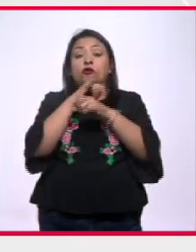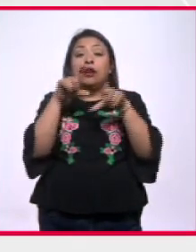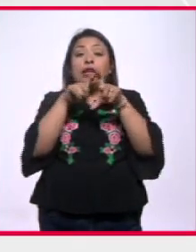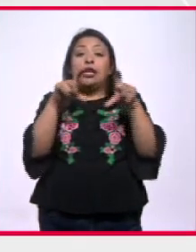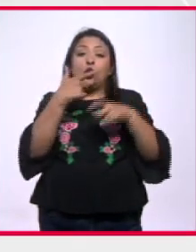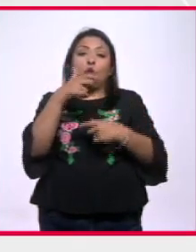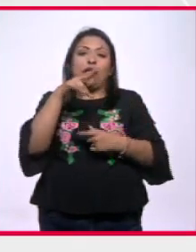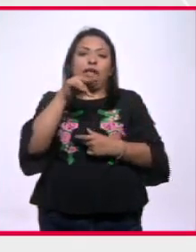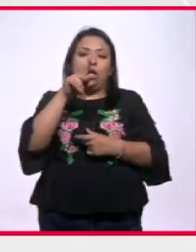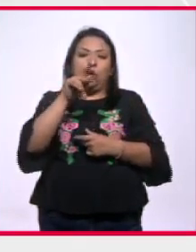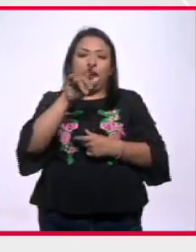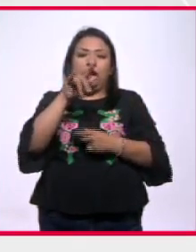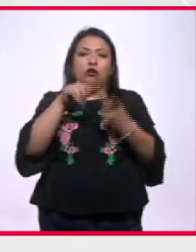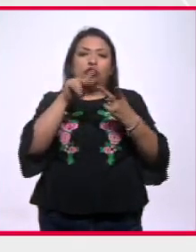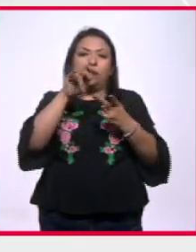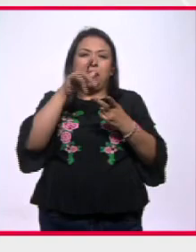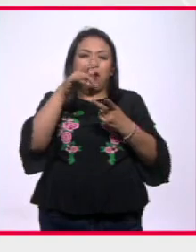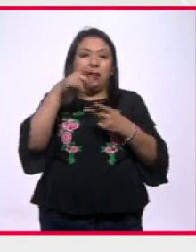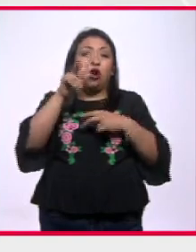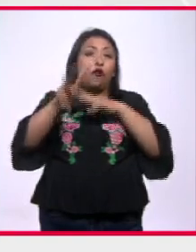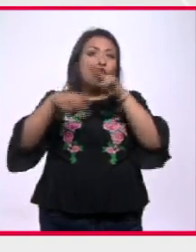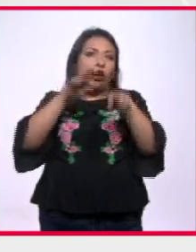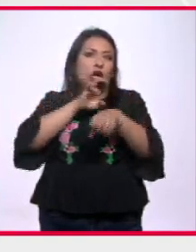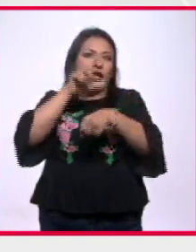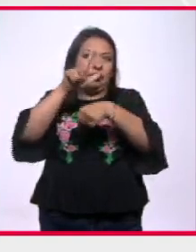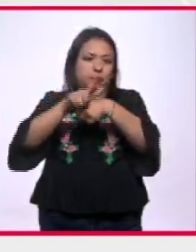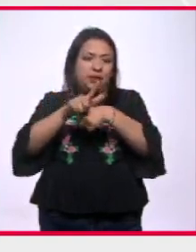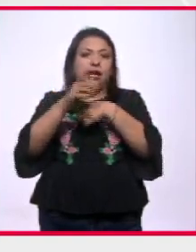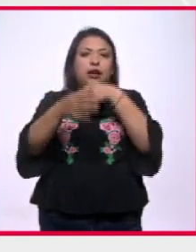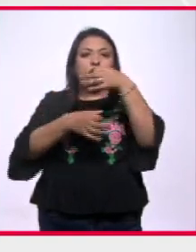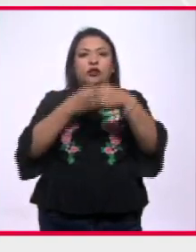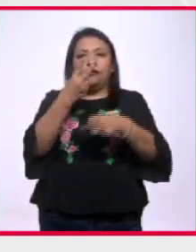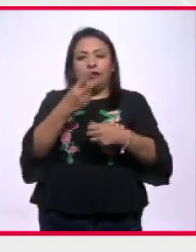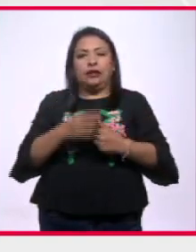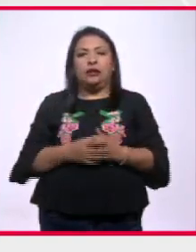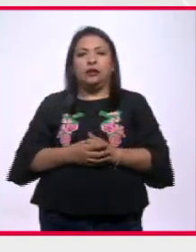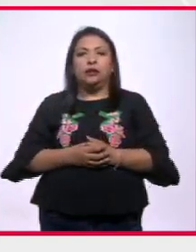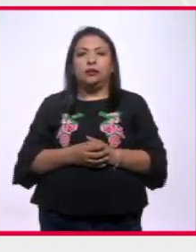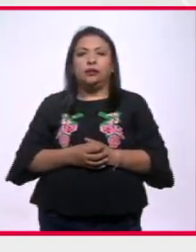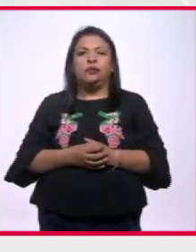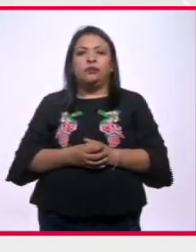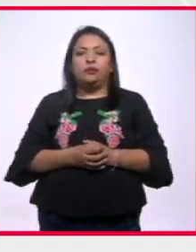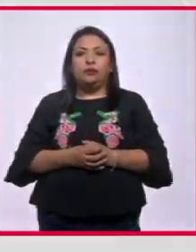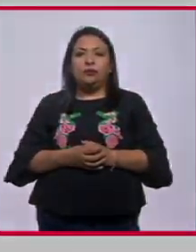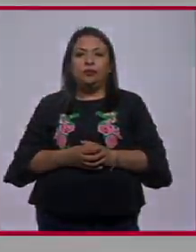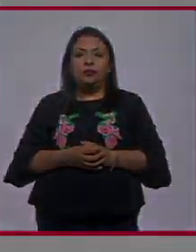texto de guadalupe alonso y pepe quiroga enviados especiales noticias 22